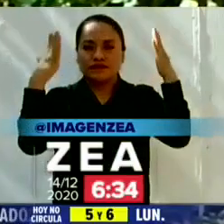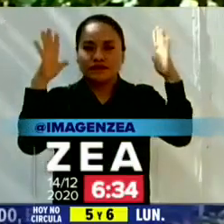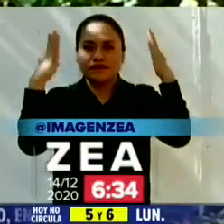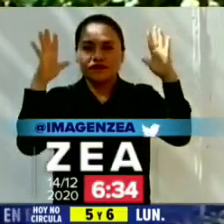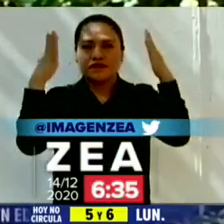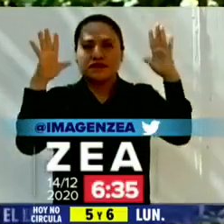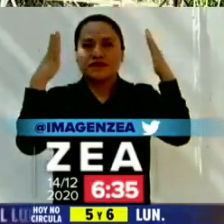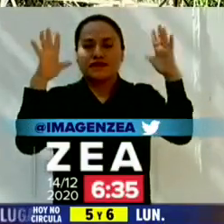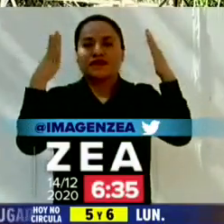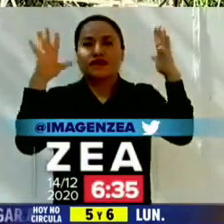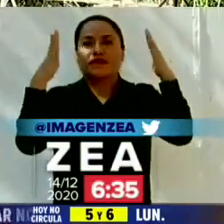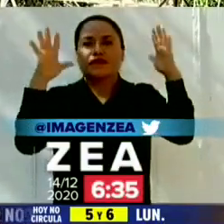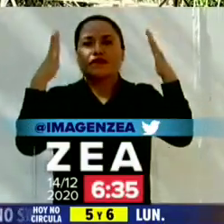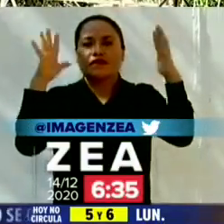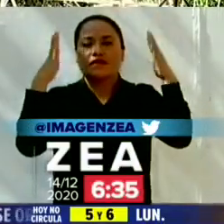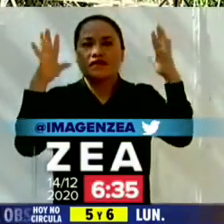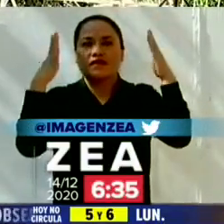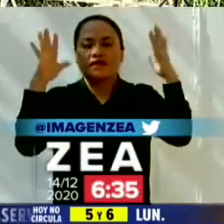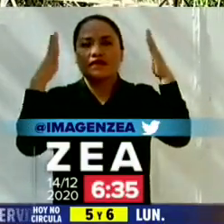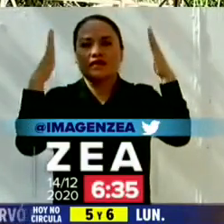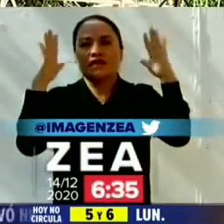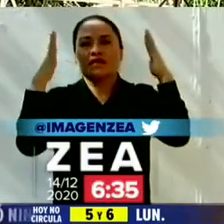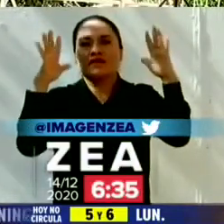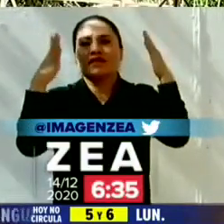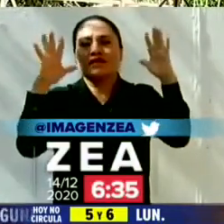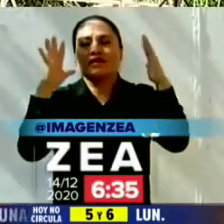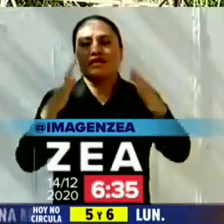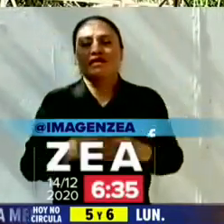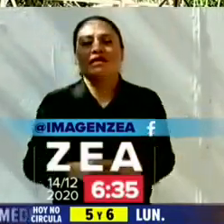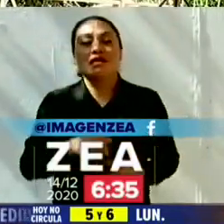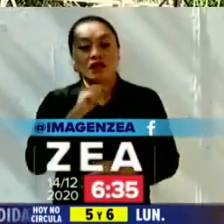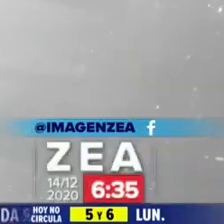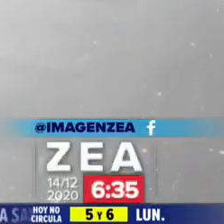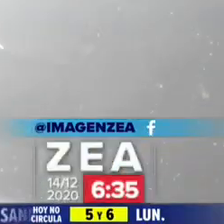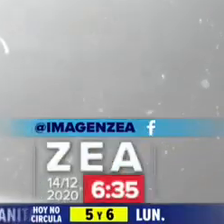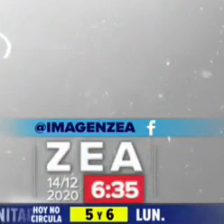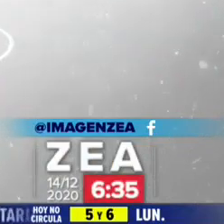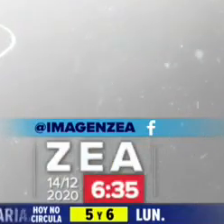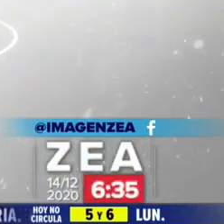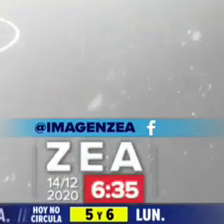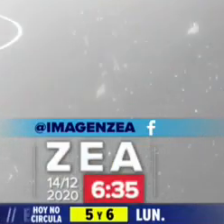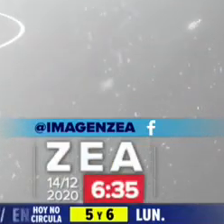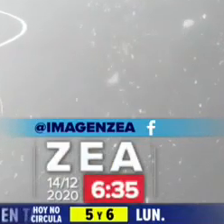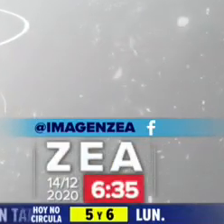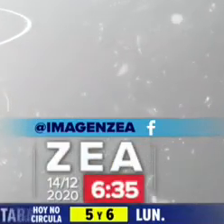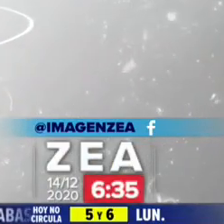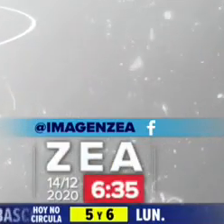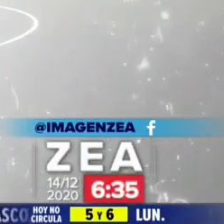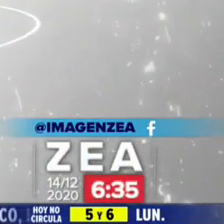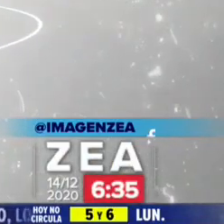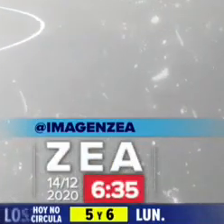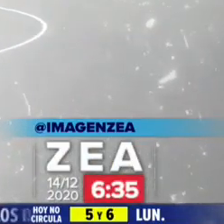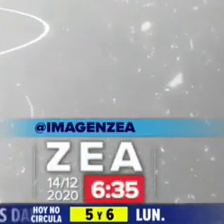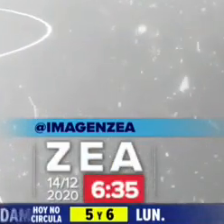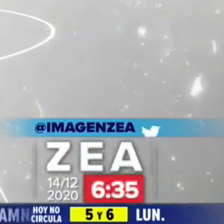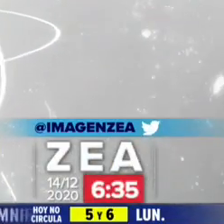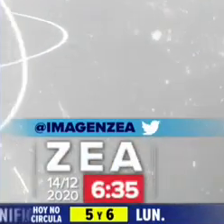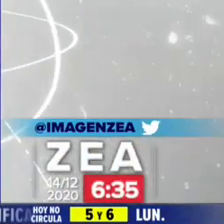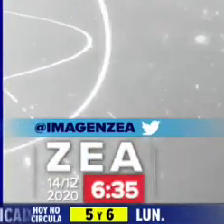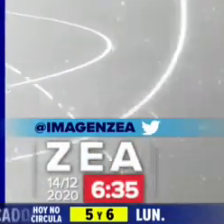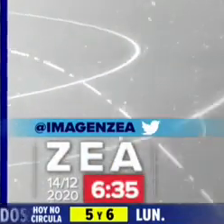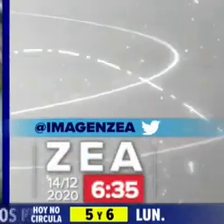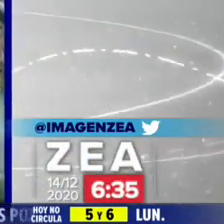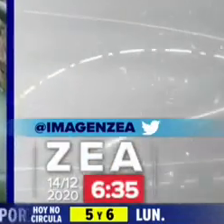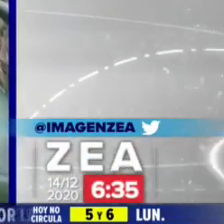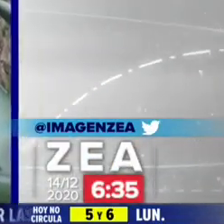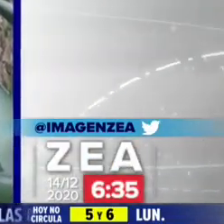esa región. López Obrador también mencionó que en esa zona se produce un mezcal óptimo de calidad, incluso de exportación, que será apoyado a